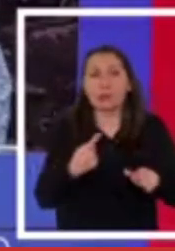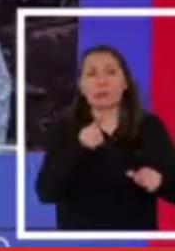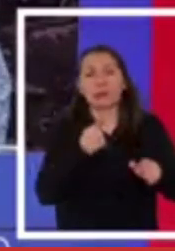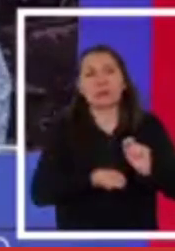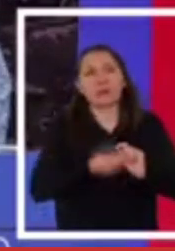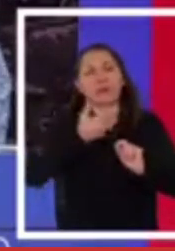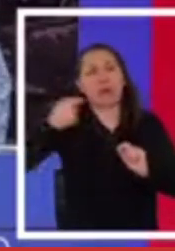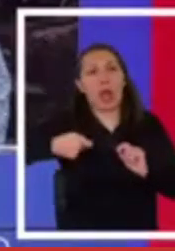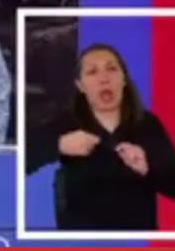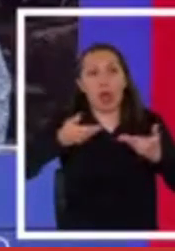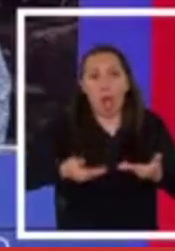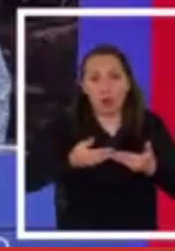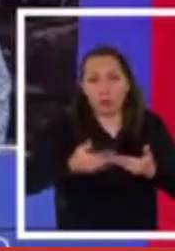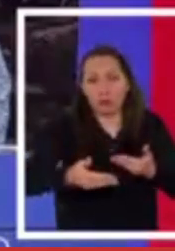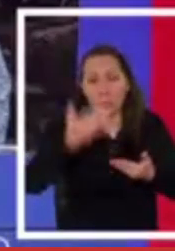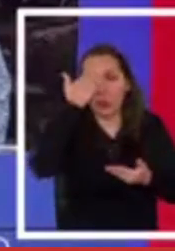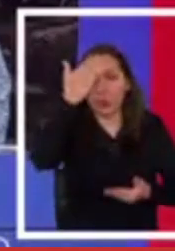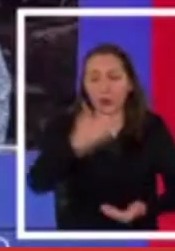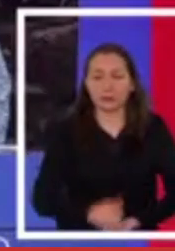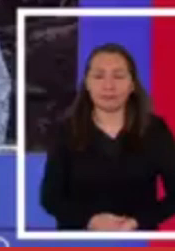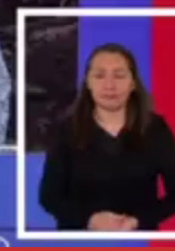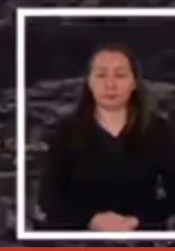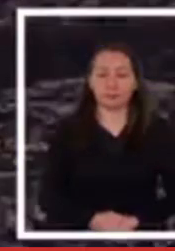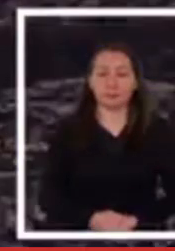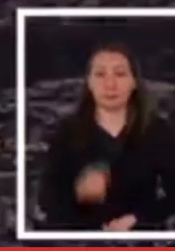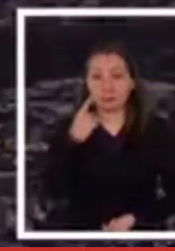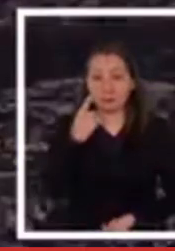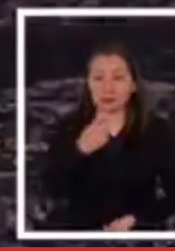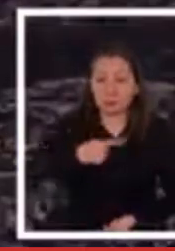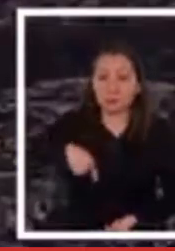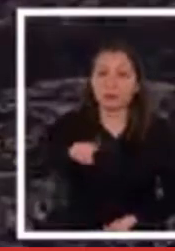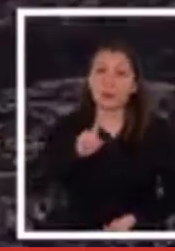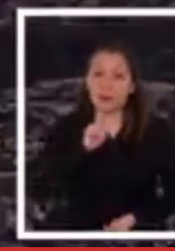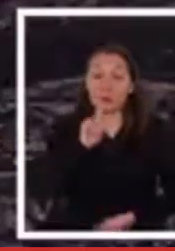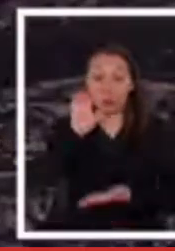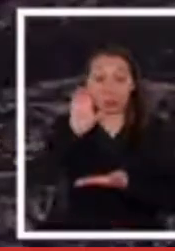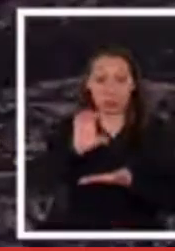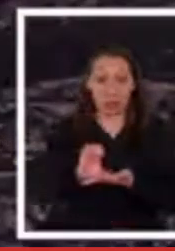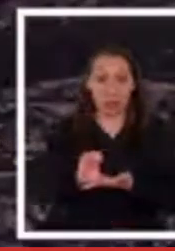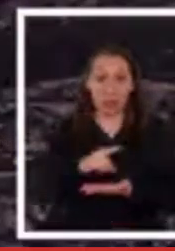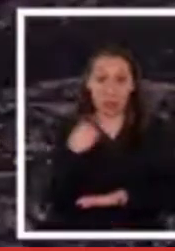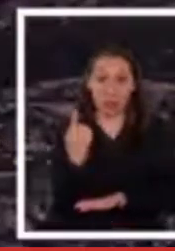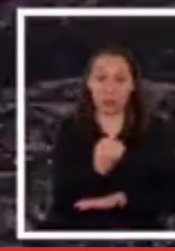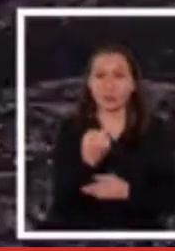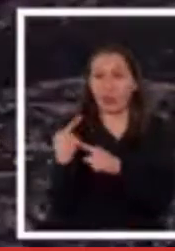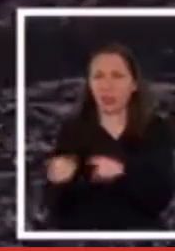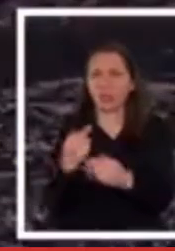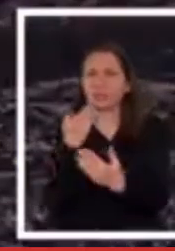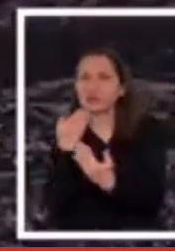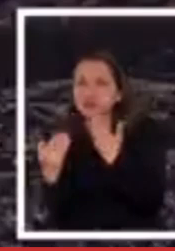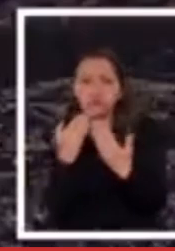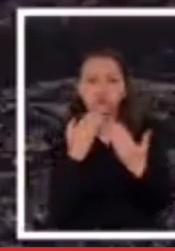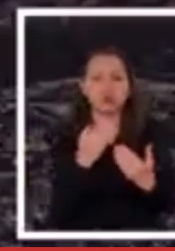encarecidas sus compras por estos días mire nosotros tenemos como estado diversos